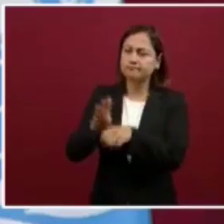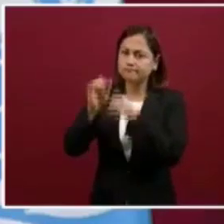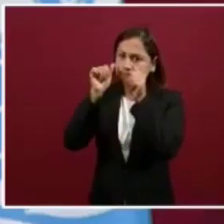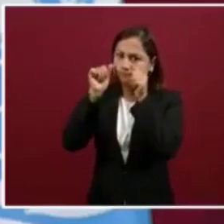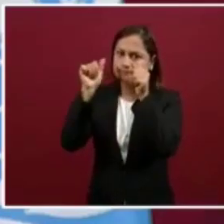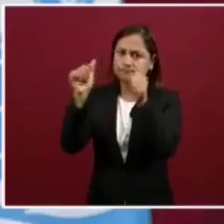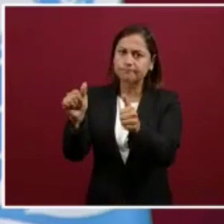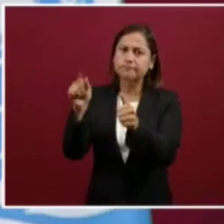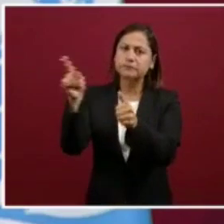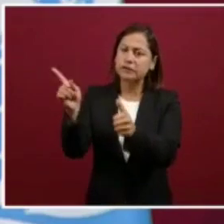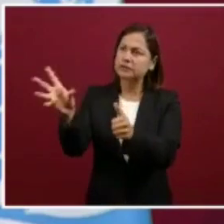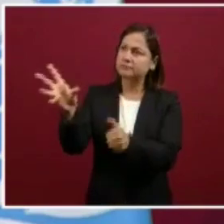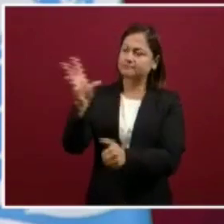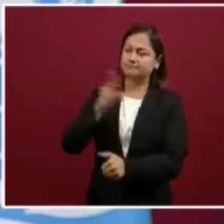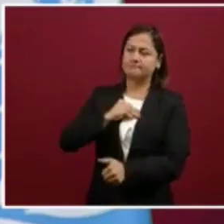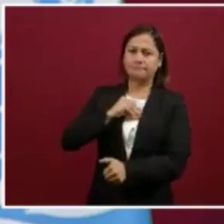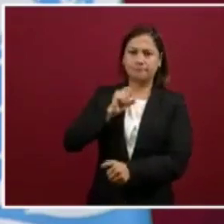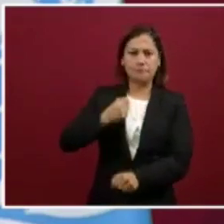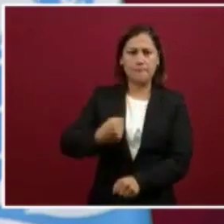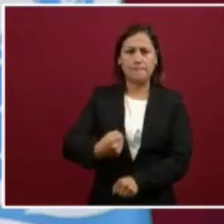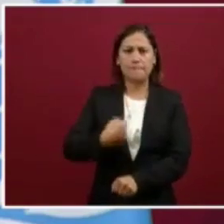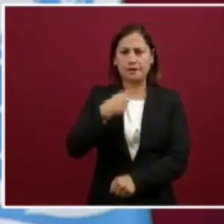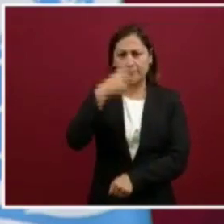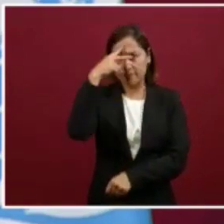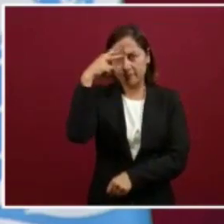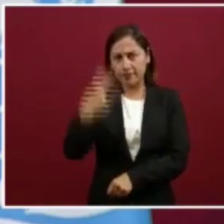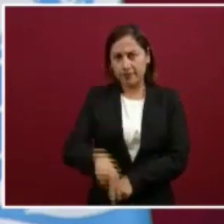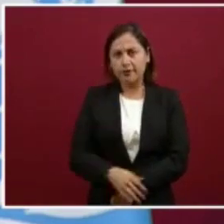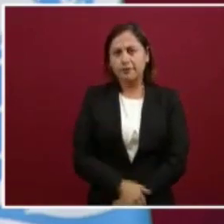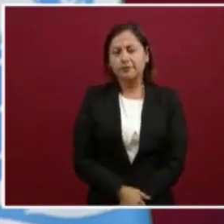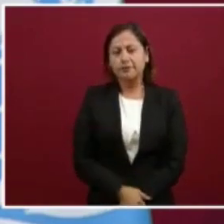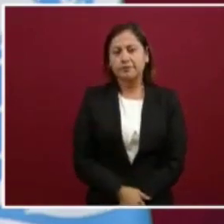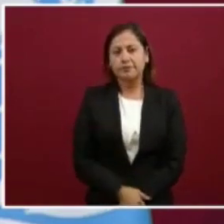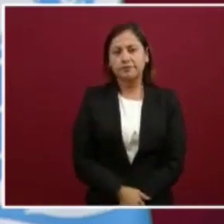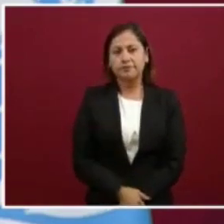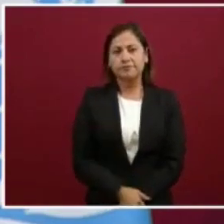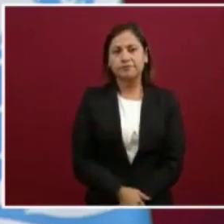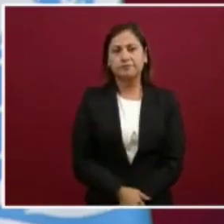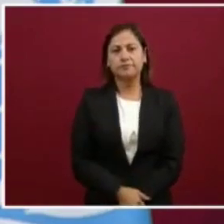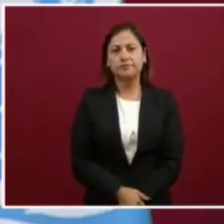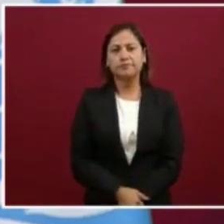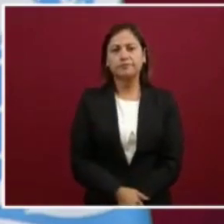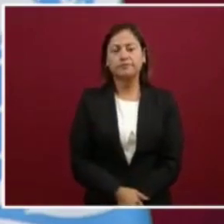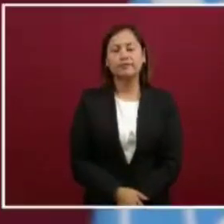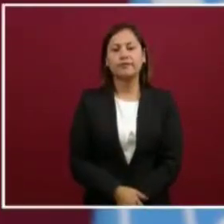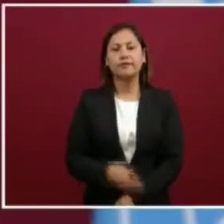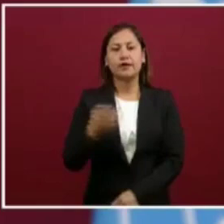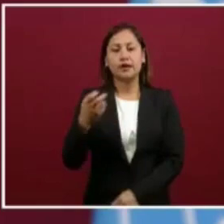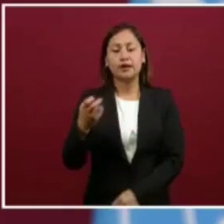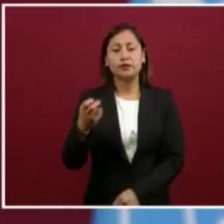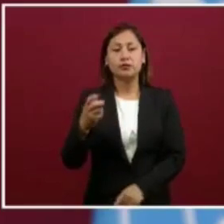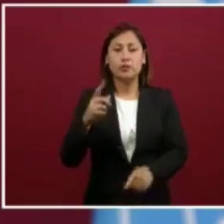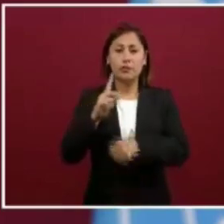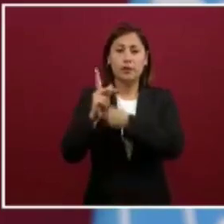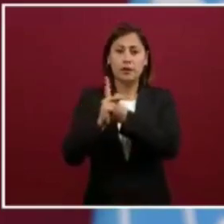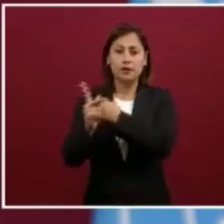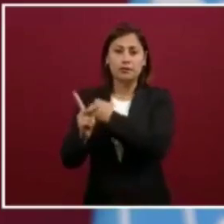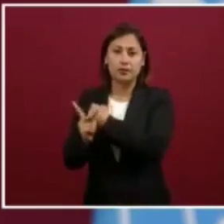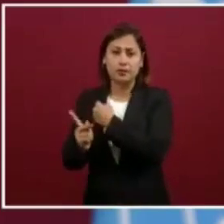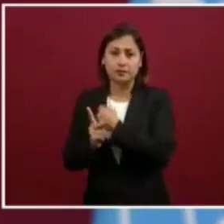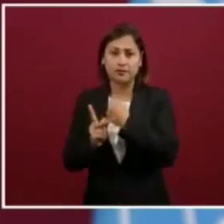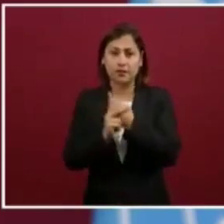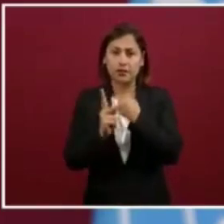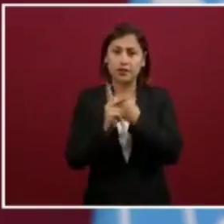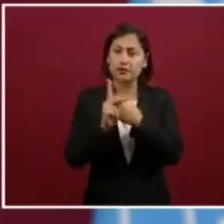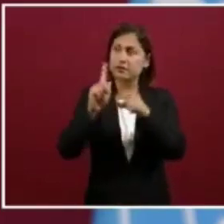como causa propia de México. A raíz de esta instrucción se empezó a trabajar con los países, con sus